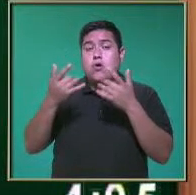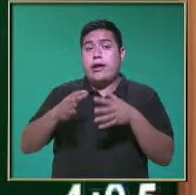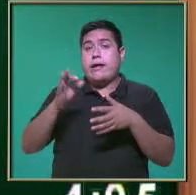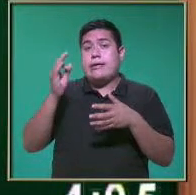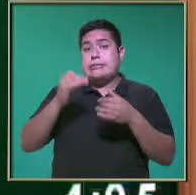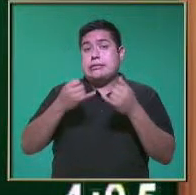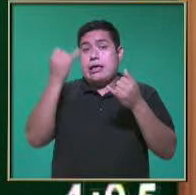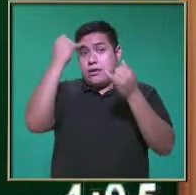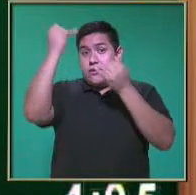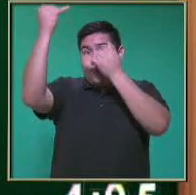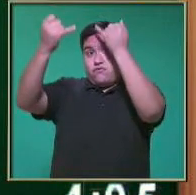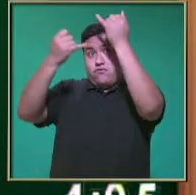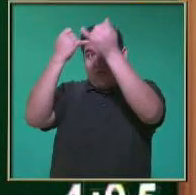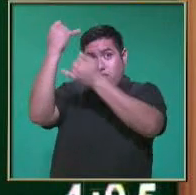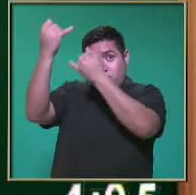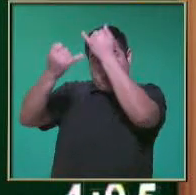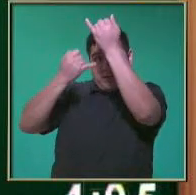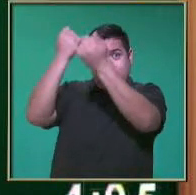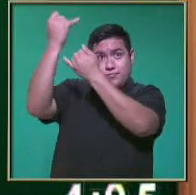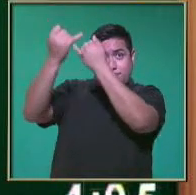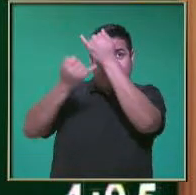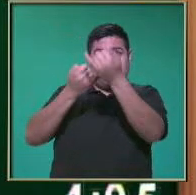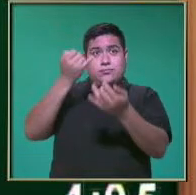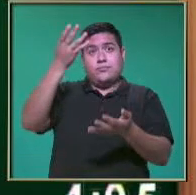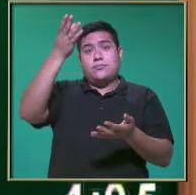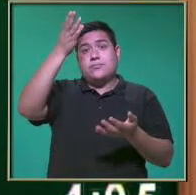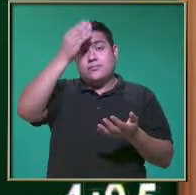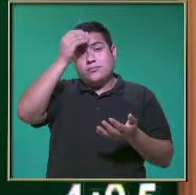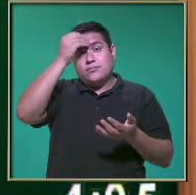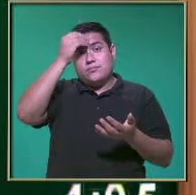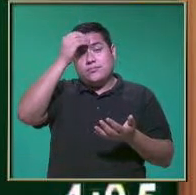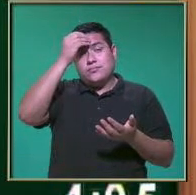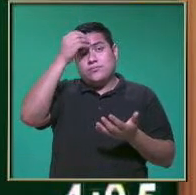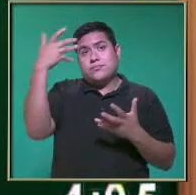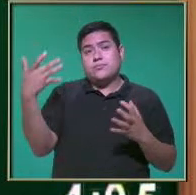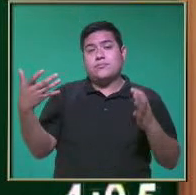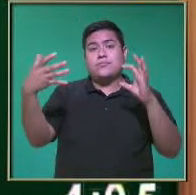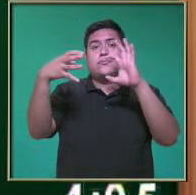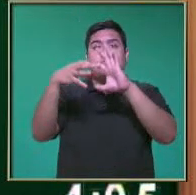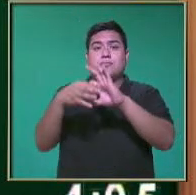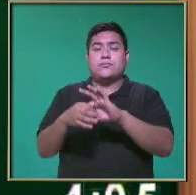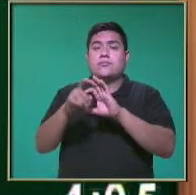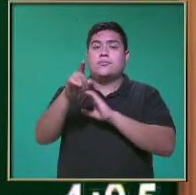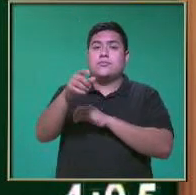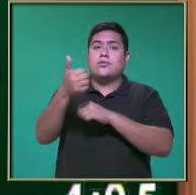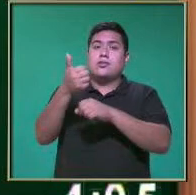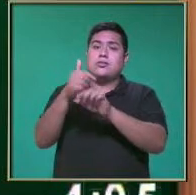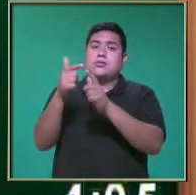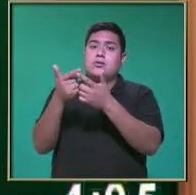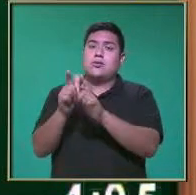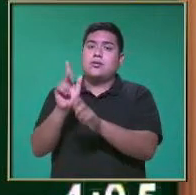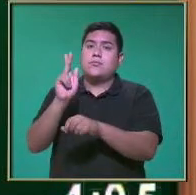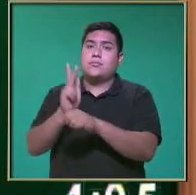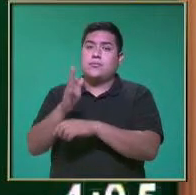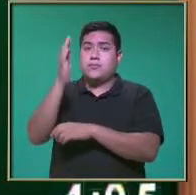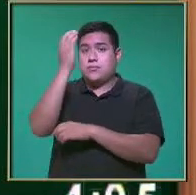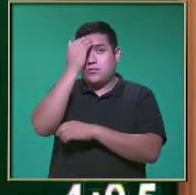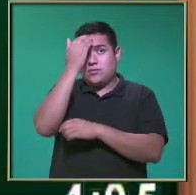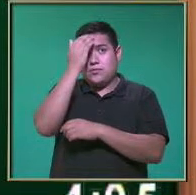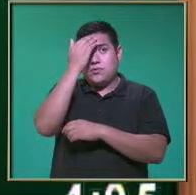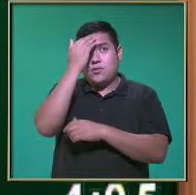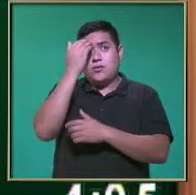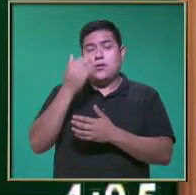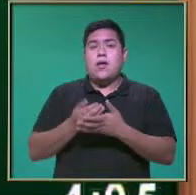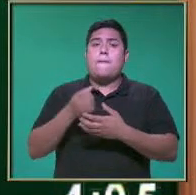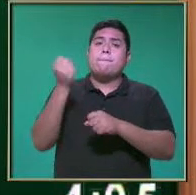lo tanto, el aprendizaje sustantivo que abordaremos el día de hoy se relaciona con el que ya tuviste en sexto grado. Which one is a